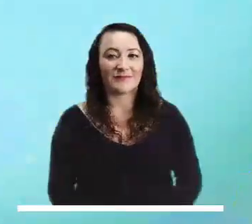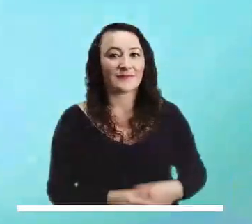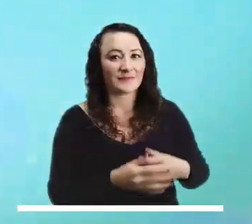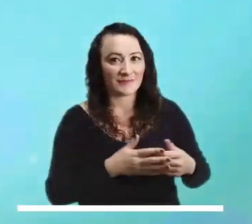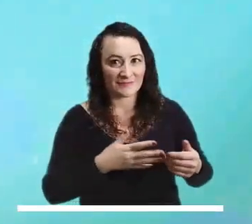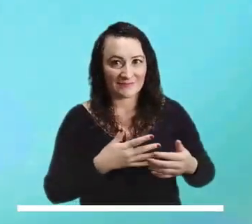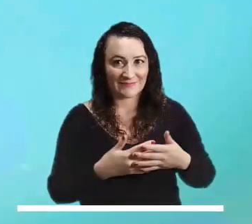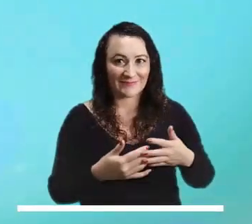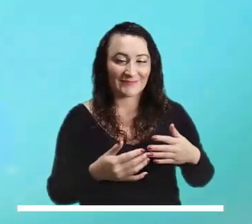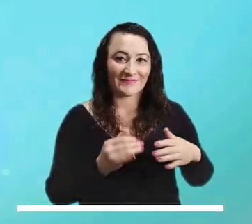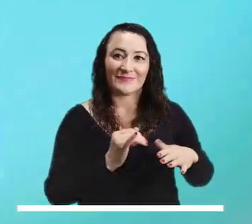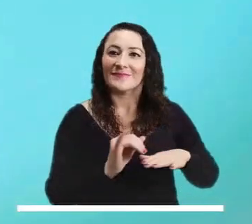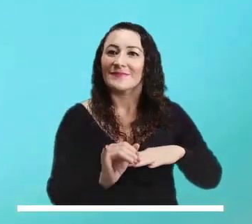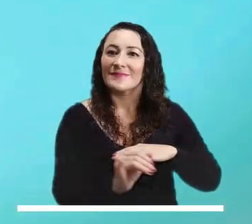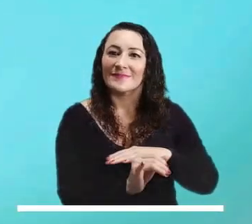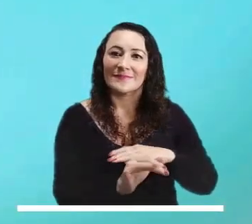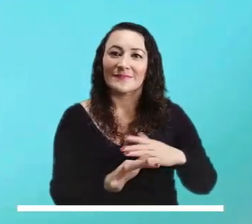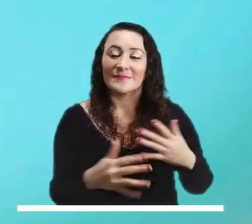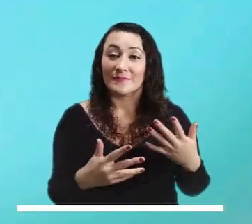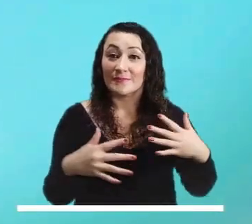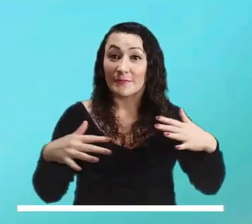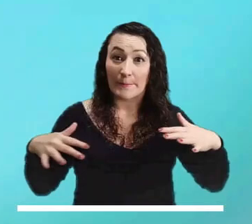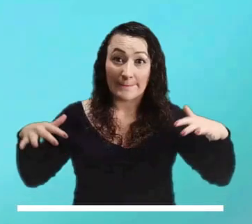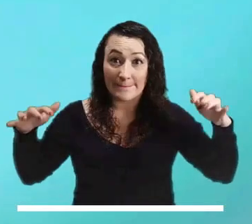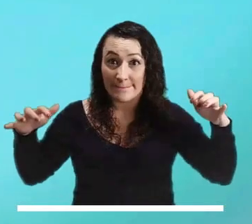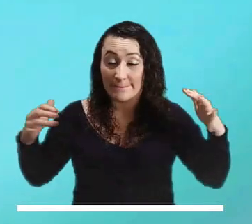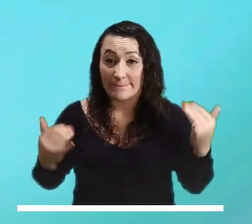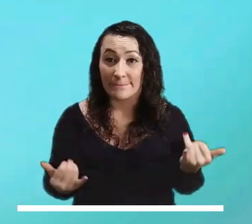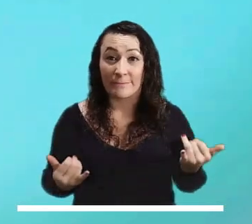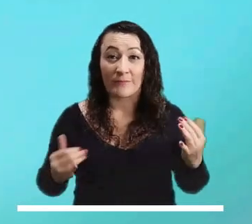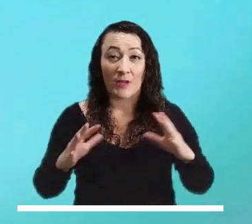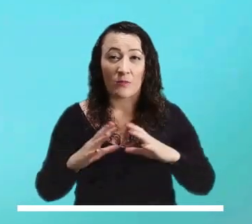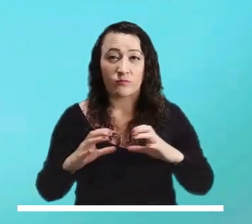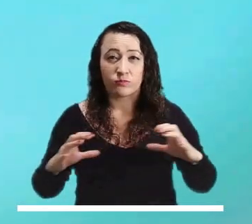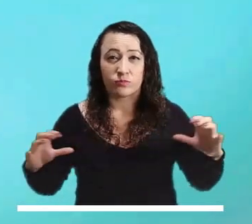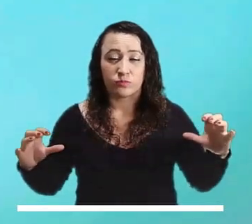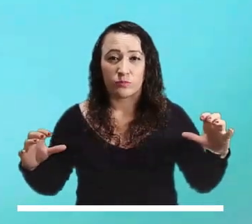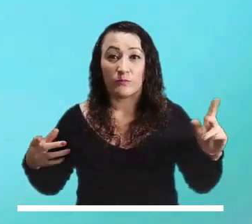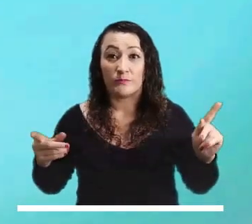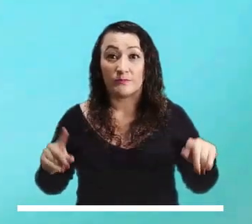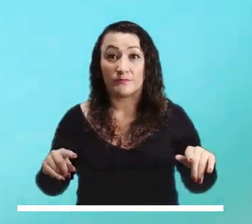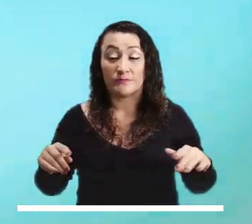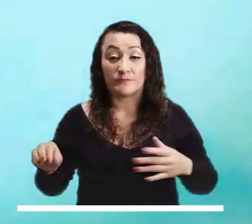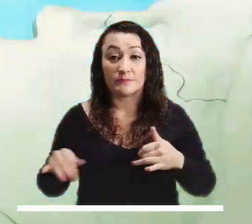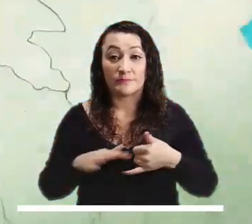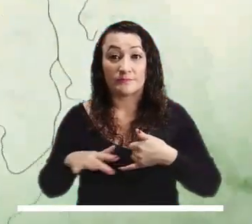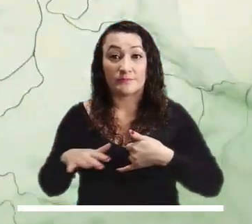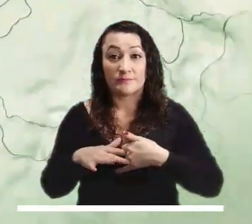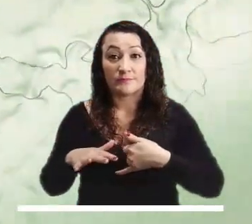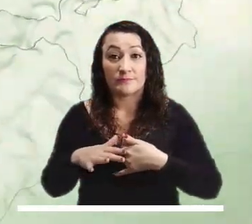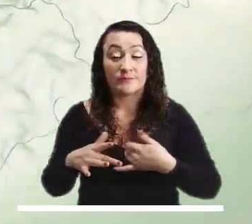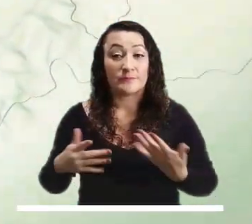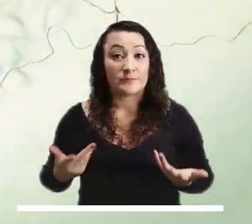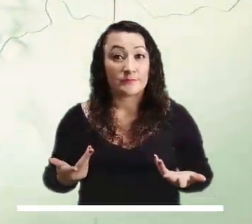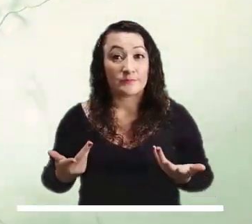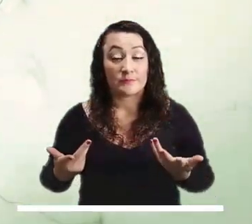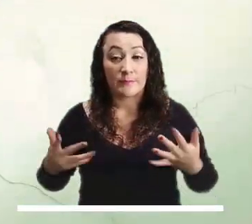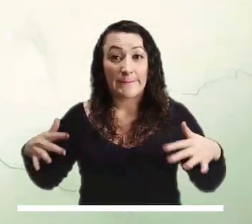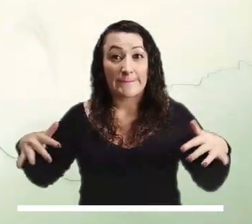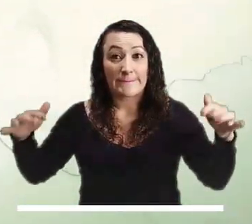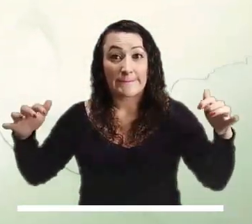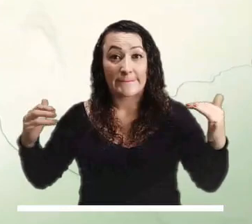Atlántico. Vuelve el tiempo seco al archipiélago de San Andrés y Providencia, que para esta mañana promete un cielo